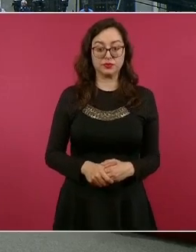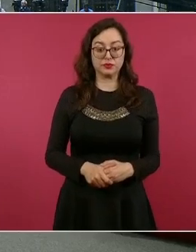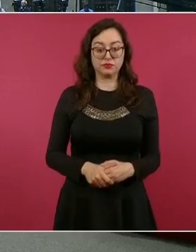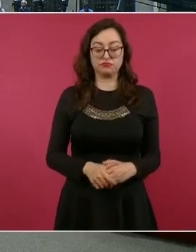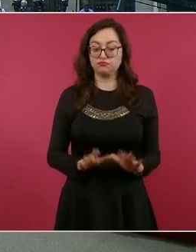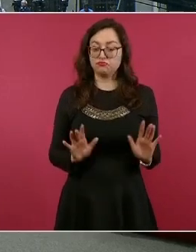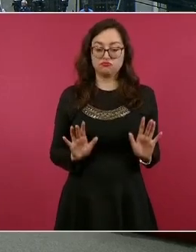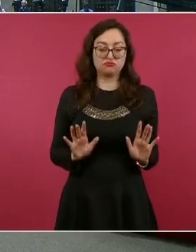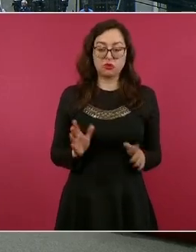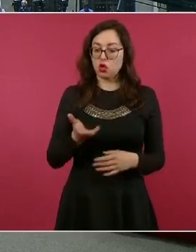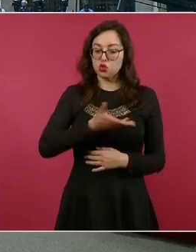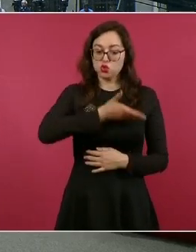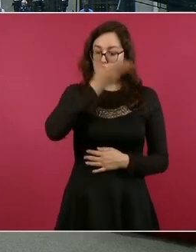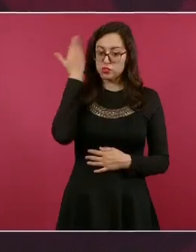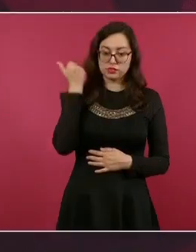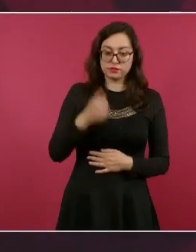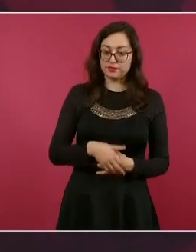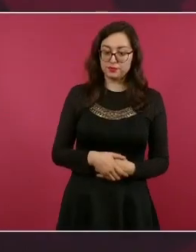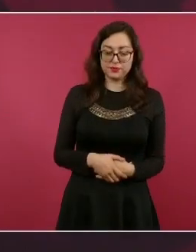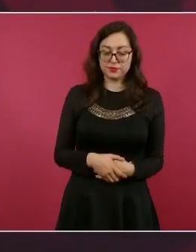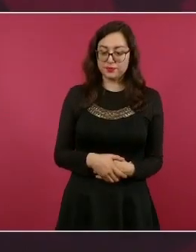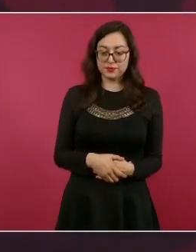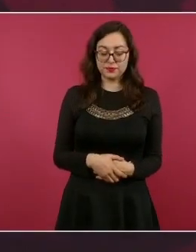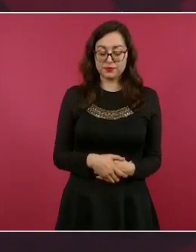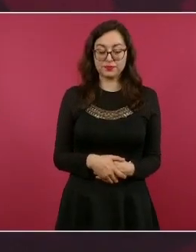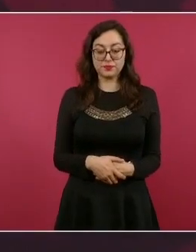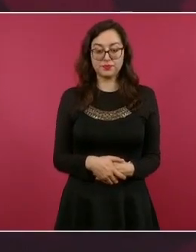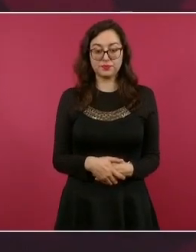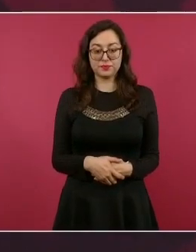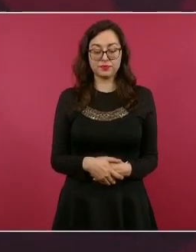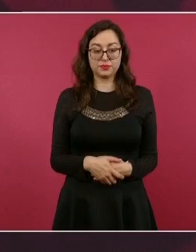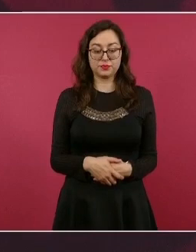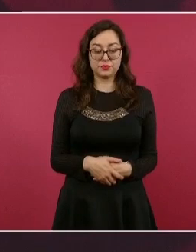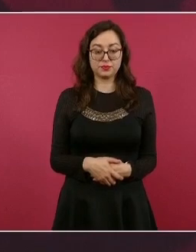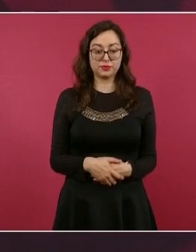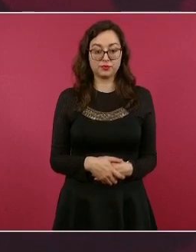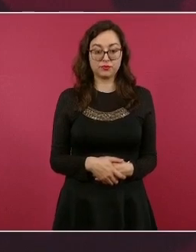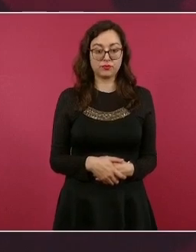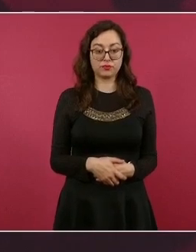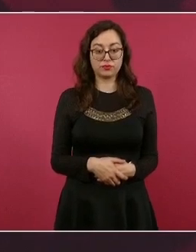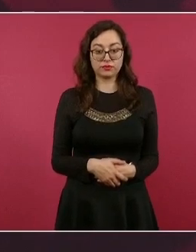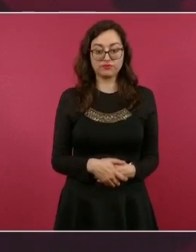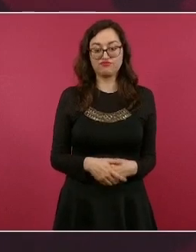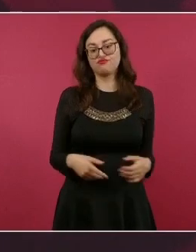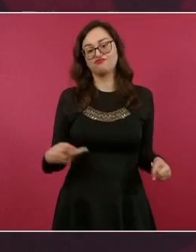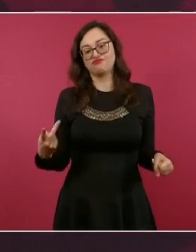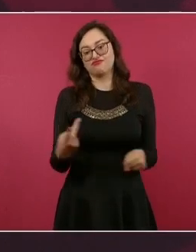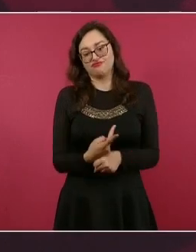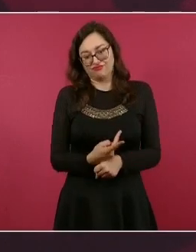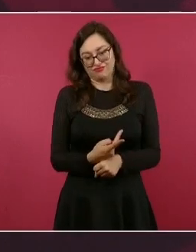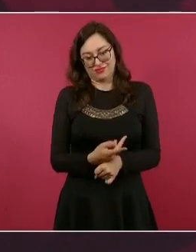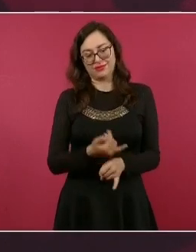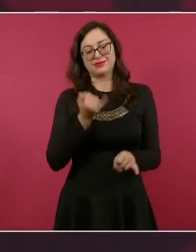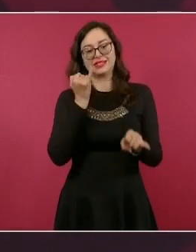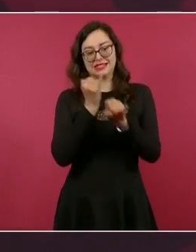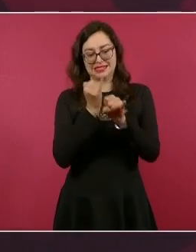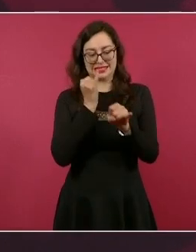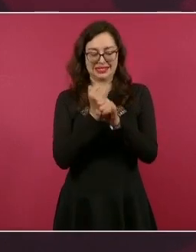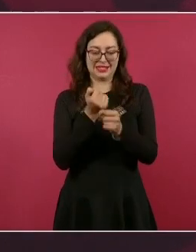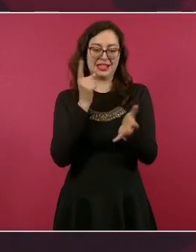No se sabe todavía, no se sabe, porque también en las redes manejaron que